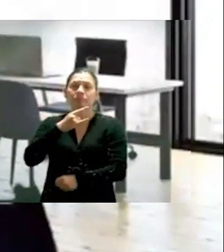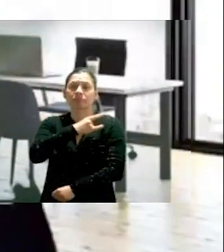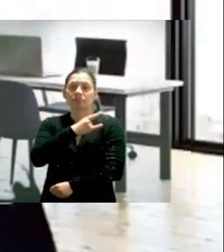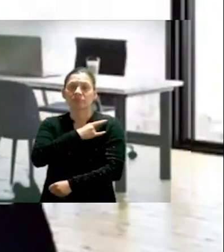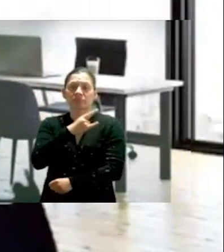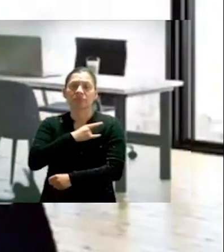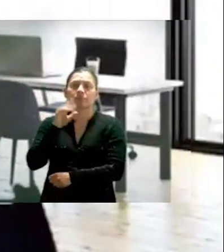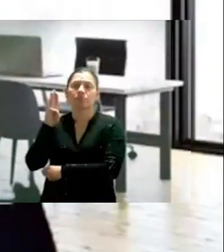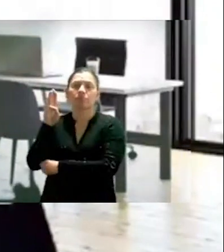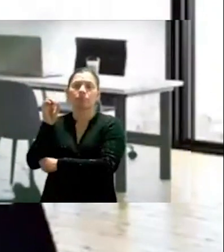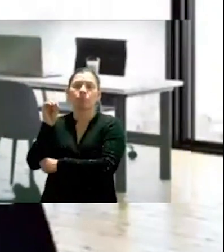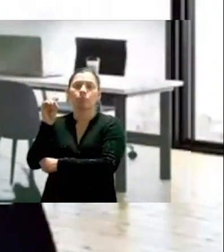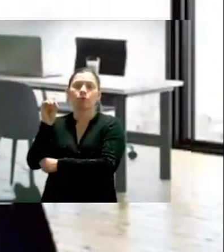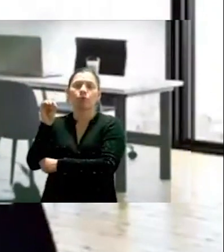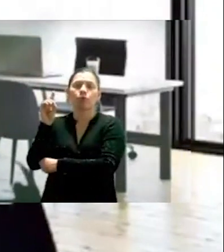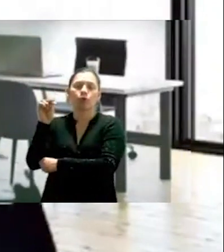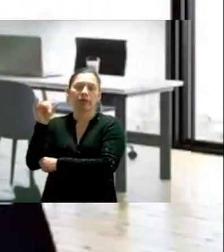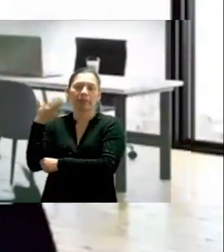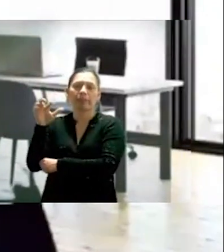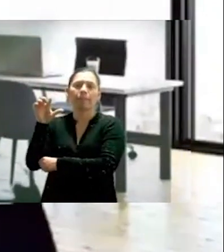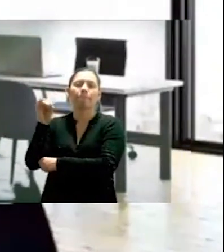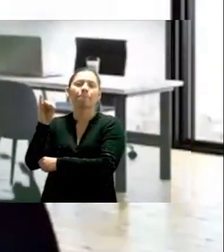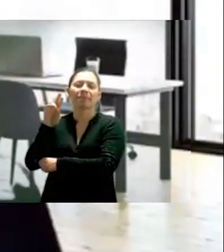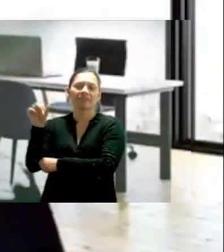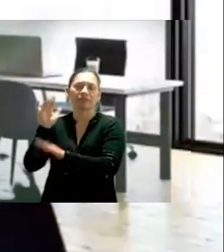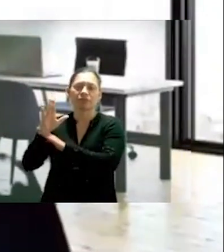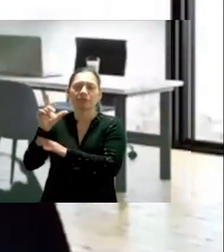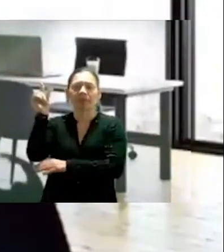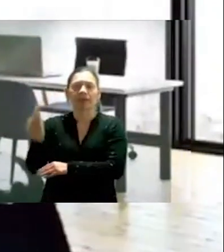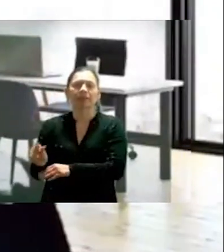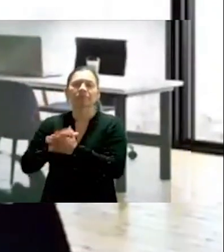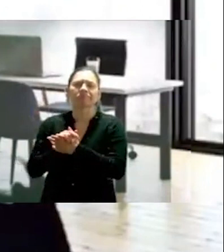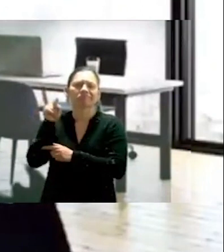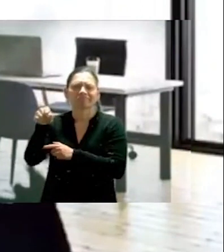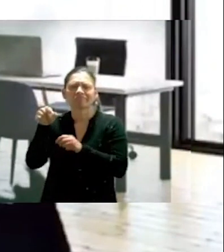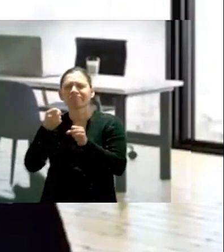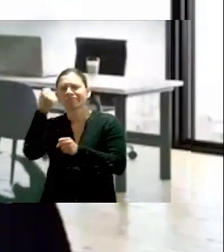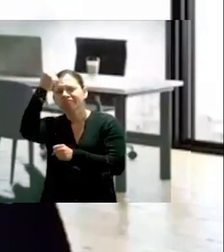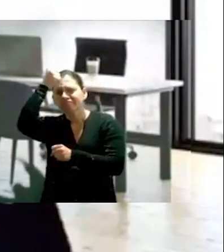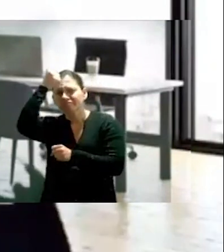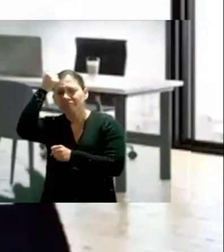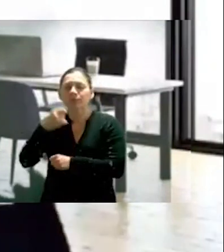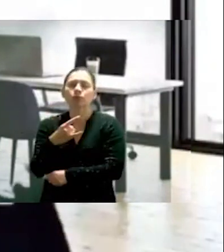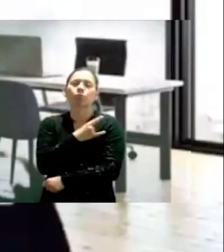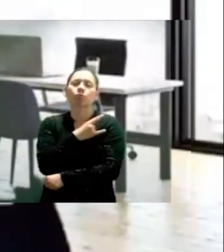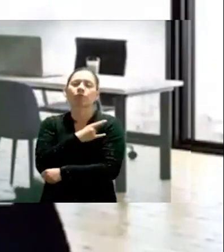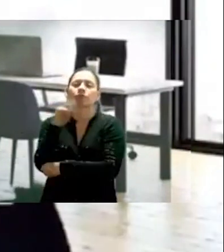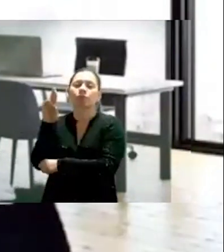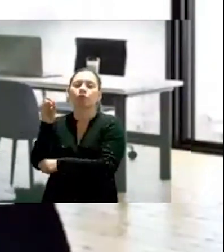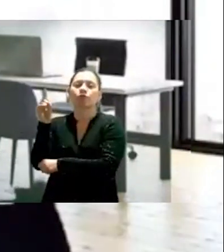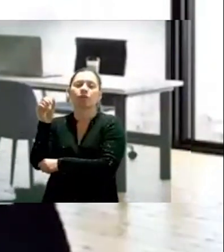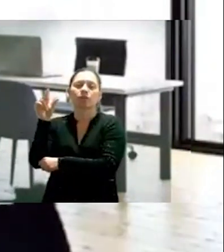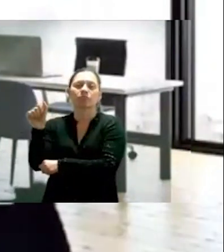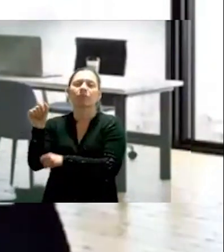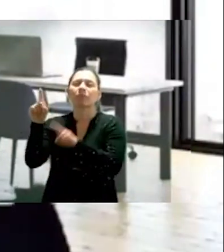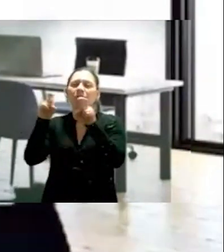y Pisa en Italia. Igualmente, se ha desempeñado como docente de la Universidad del Rosario en los temas de hermenéutica jurídica